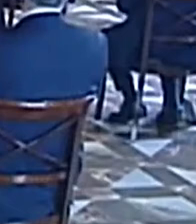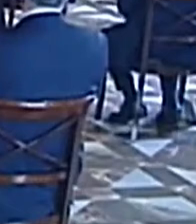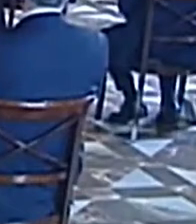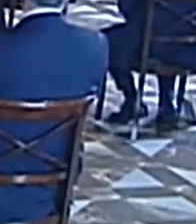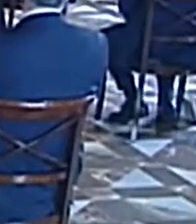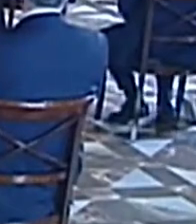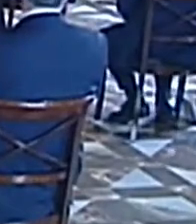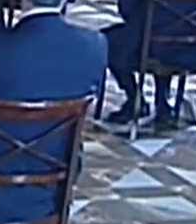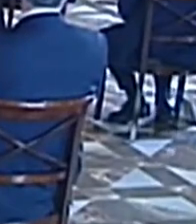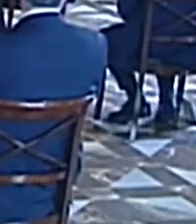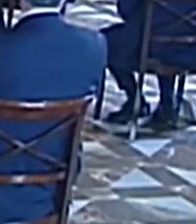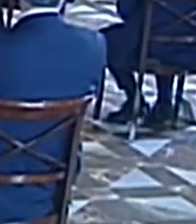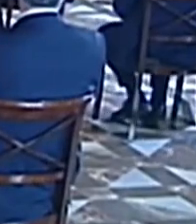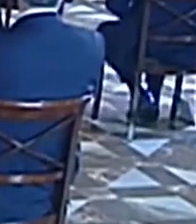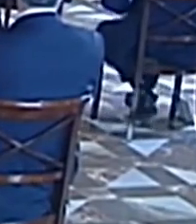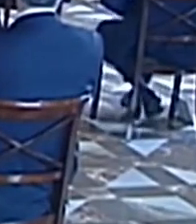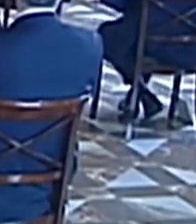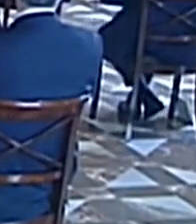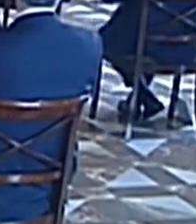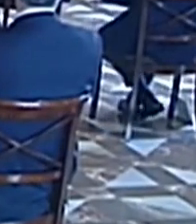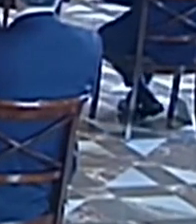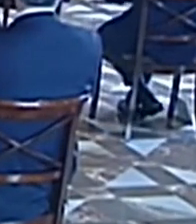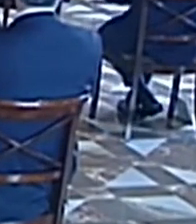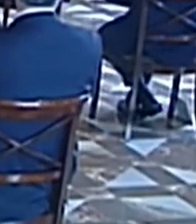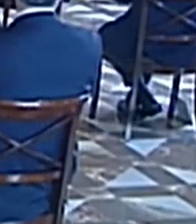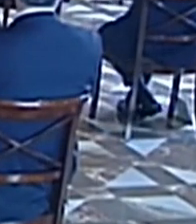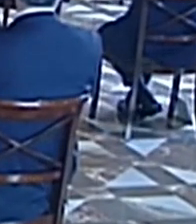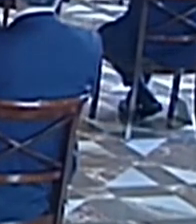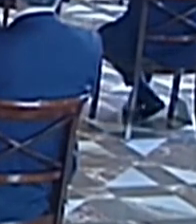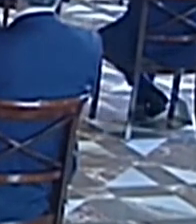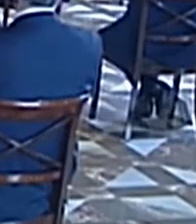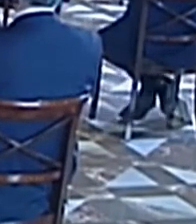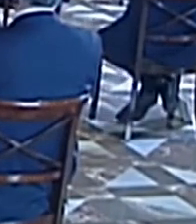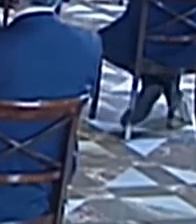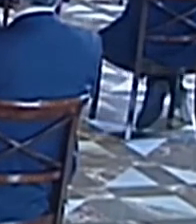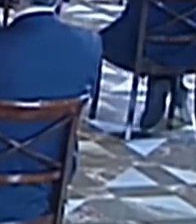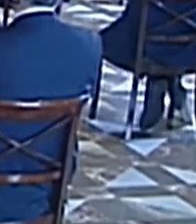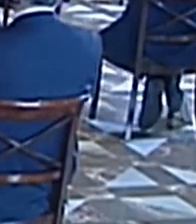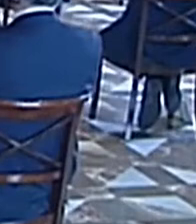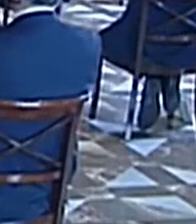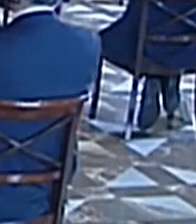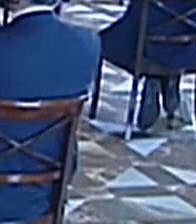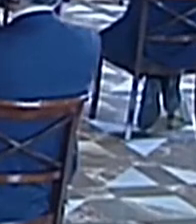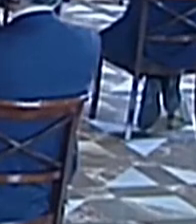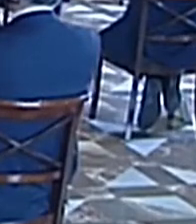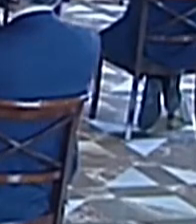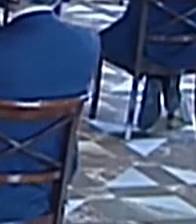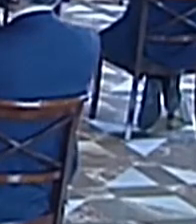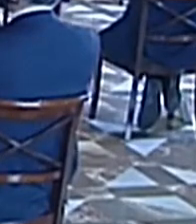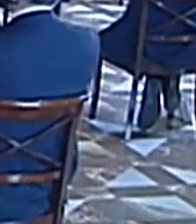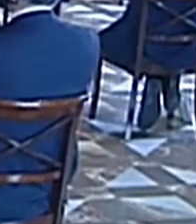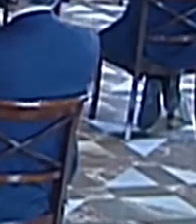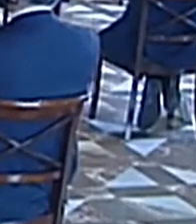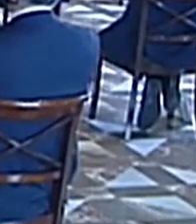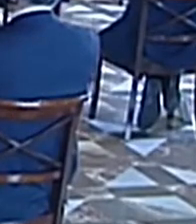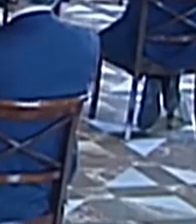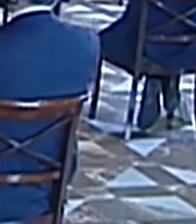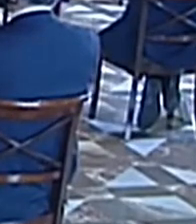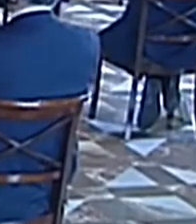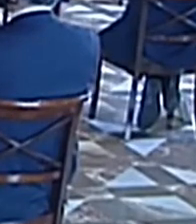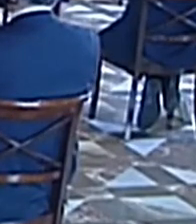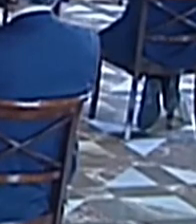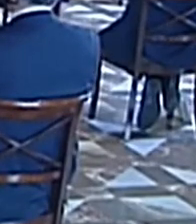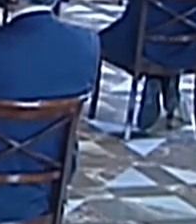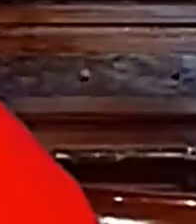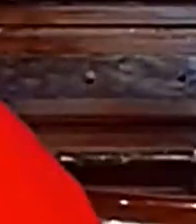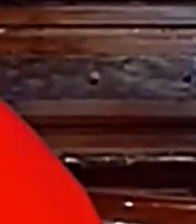Procedemos a la entrega del 29º Premio de Convivencia. Recoge la estatuilla la ministra de Defensa y recoge el diploma el